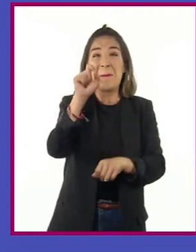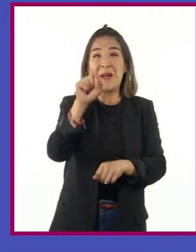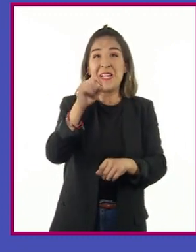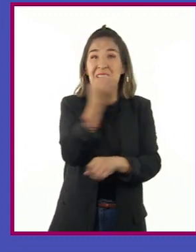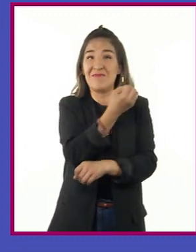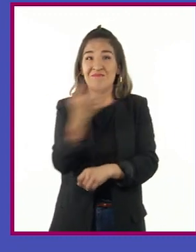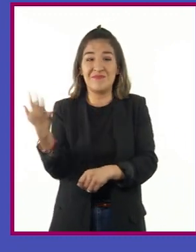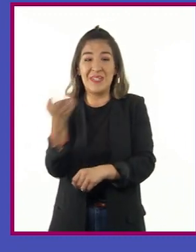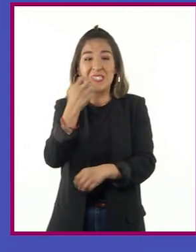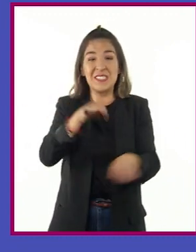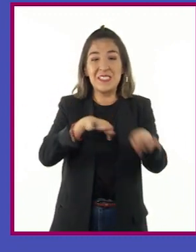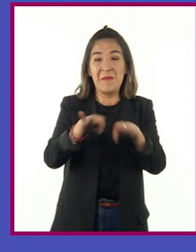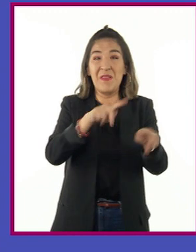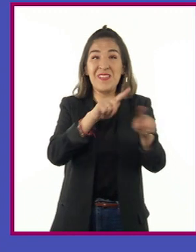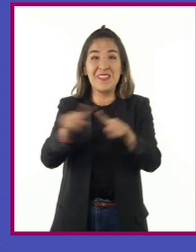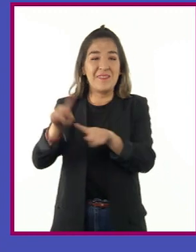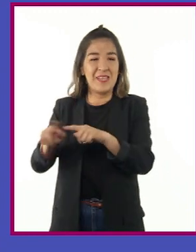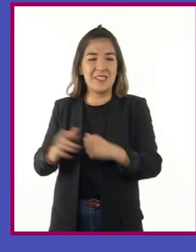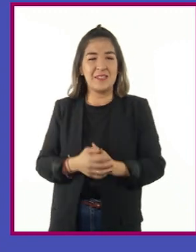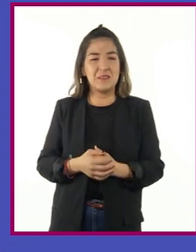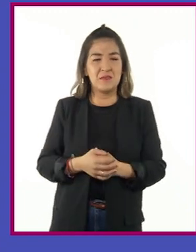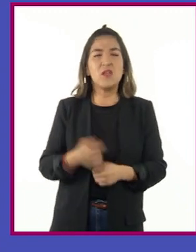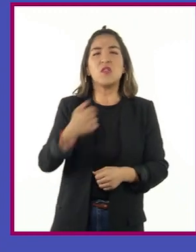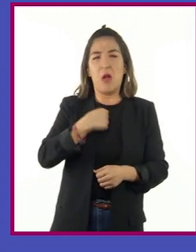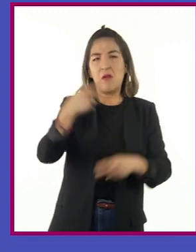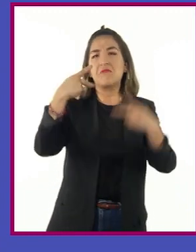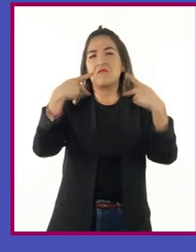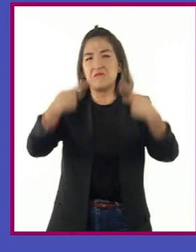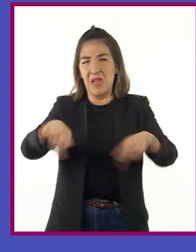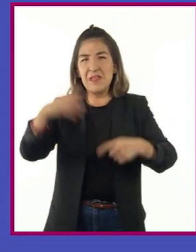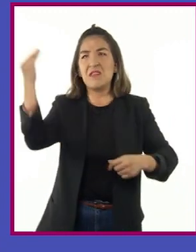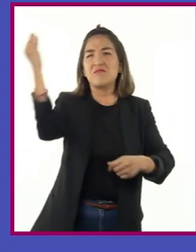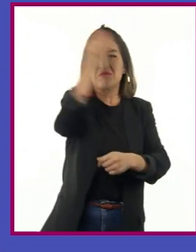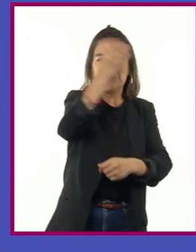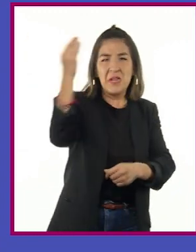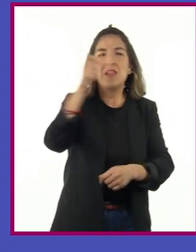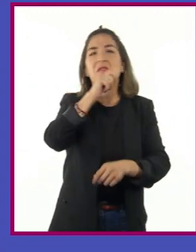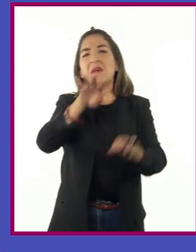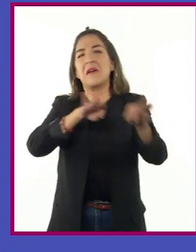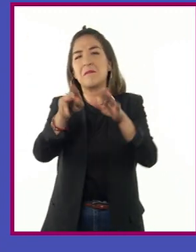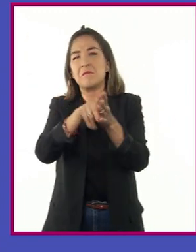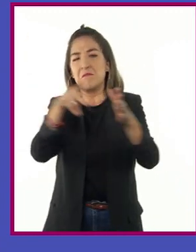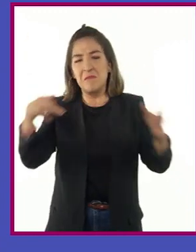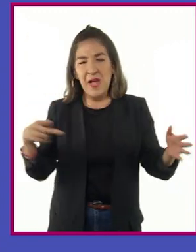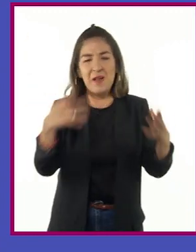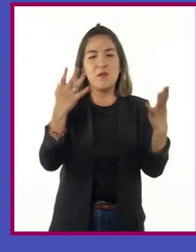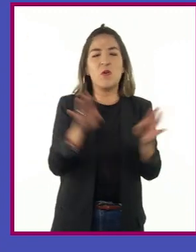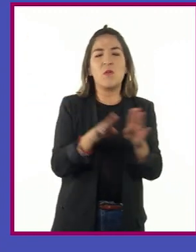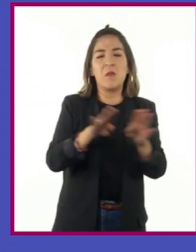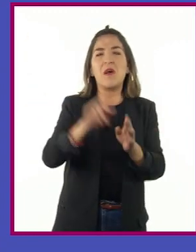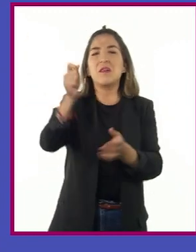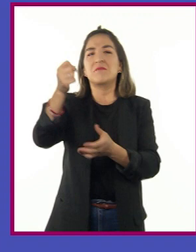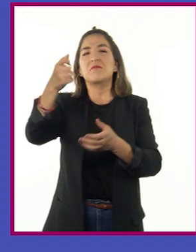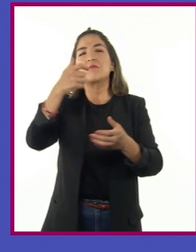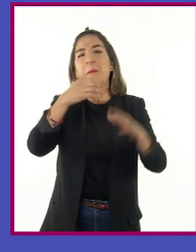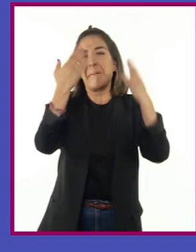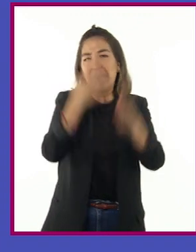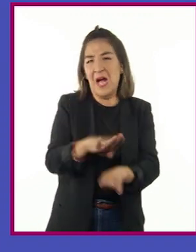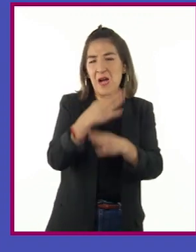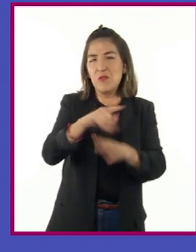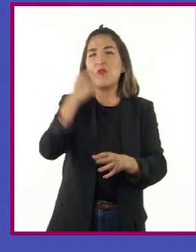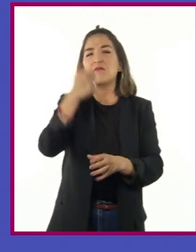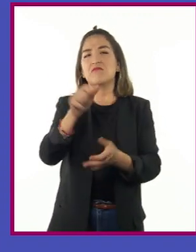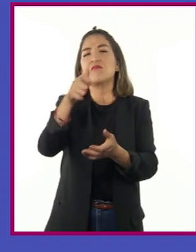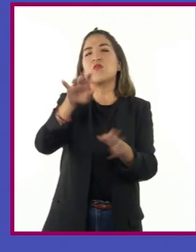diferentes. He sido vendedor ambulante y periodista, mozo de cuerdas y cobrador de banco,